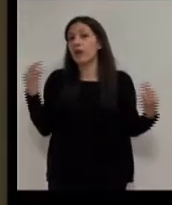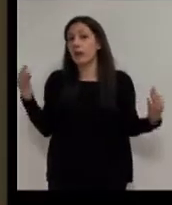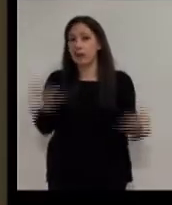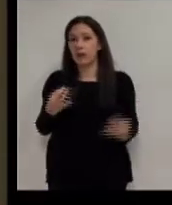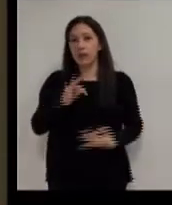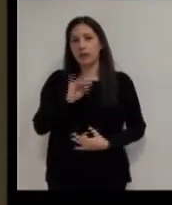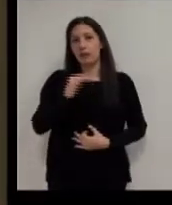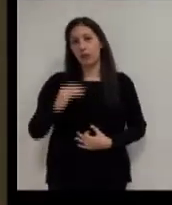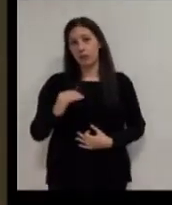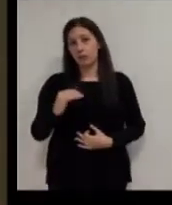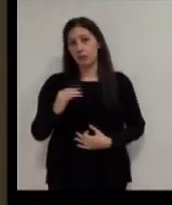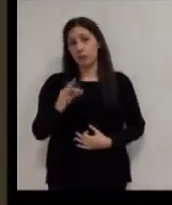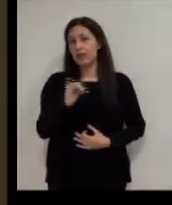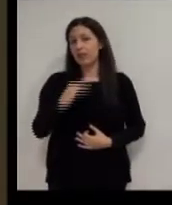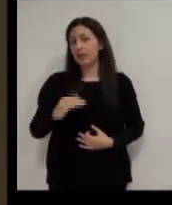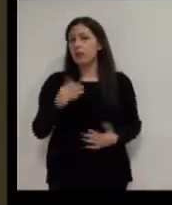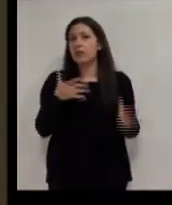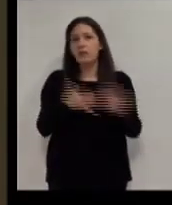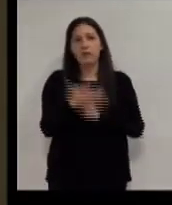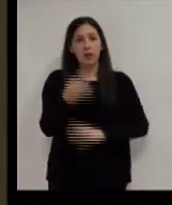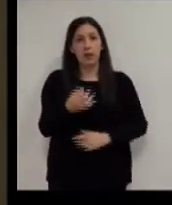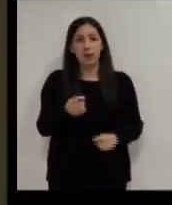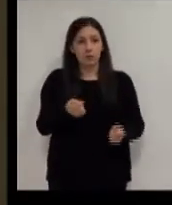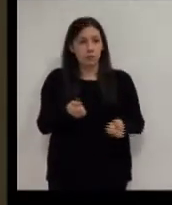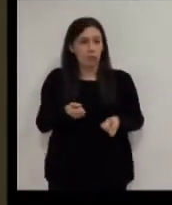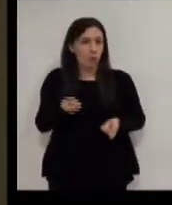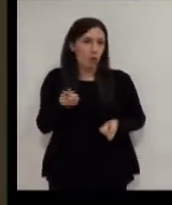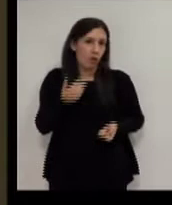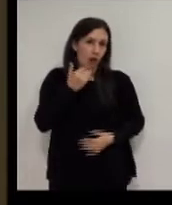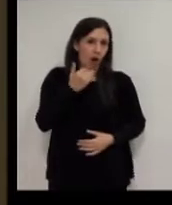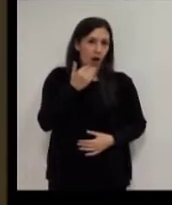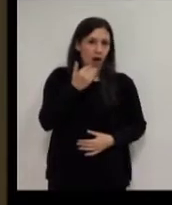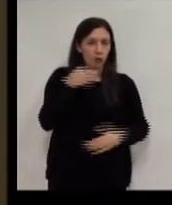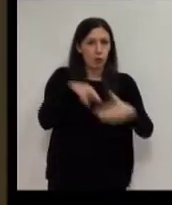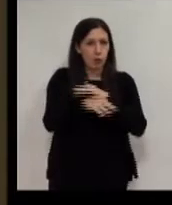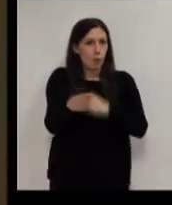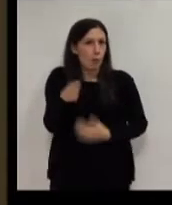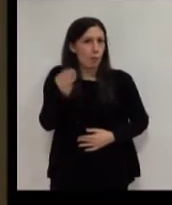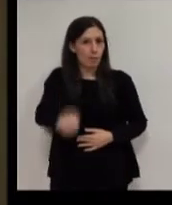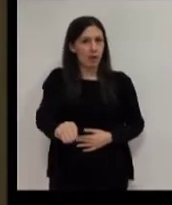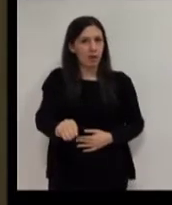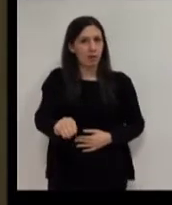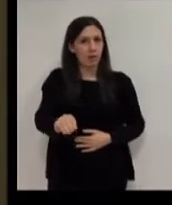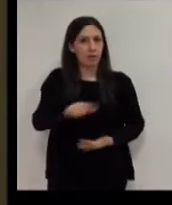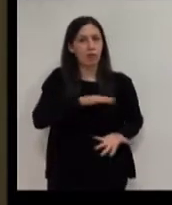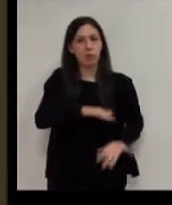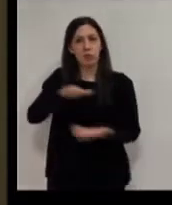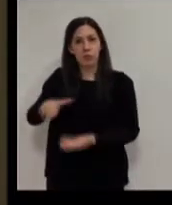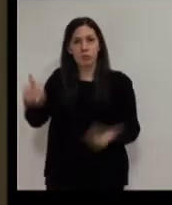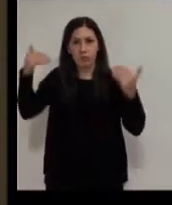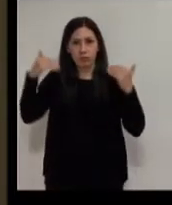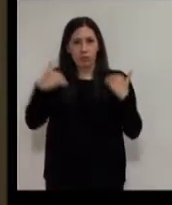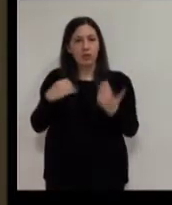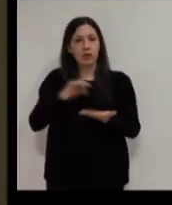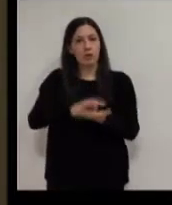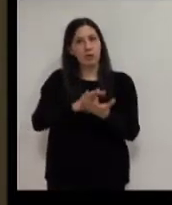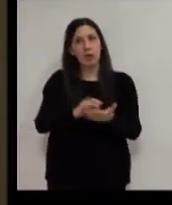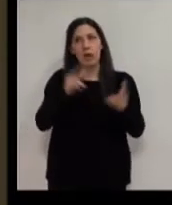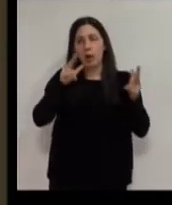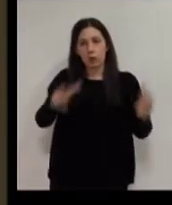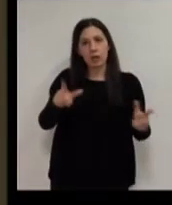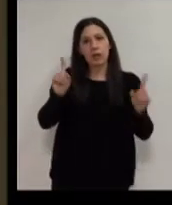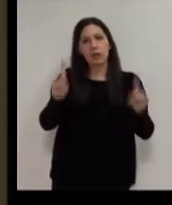papel importante las TICs. Al final las TICs no son sino una herramienta más. Es una herramienta más que los